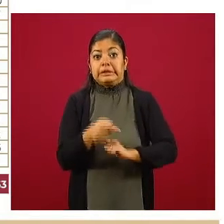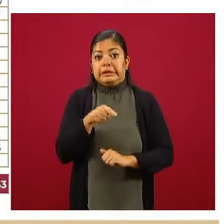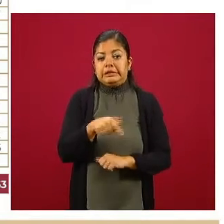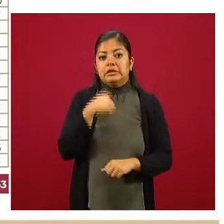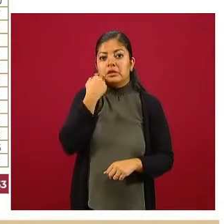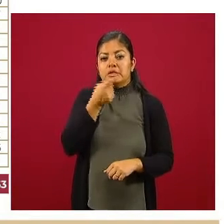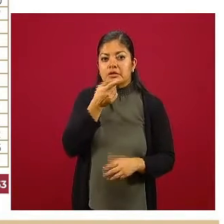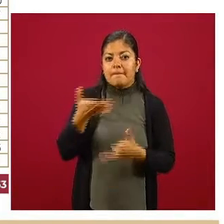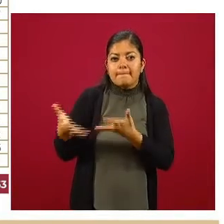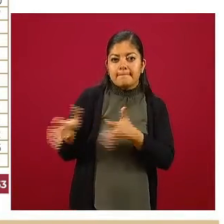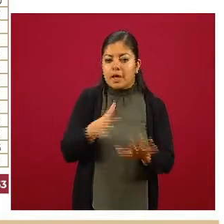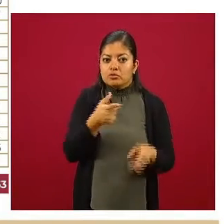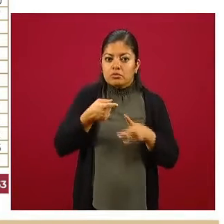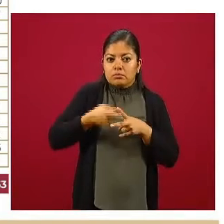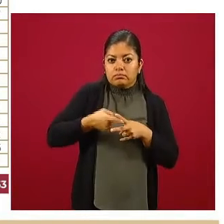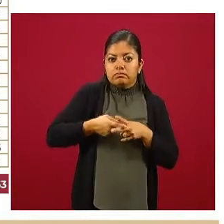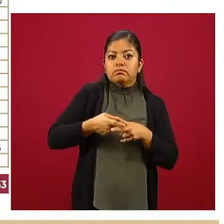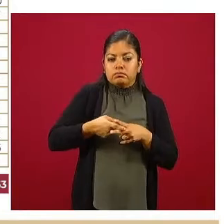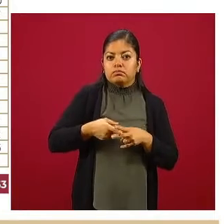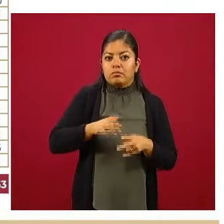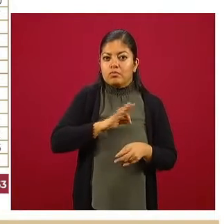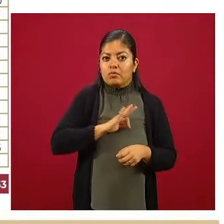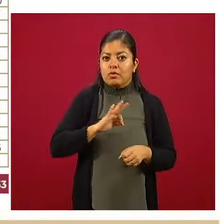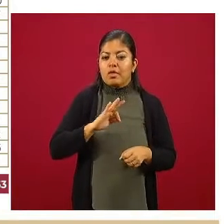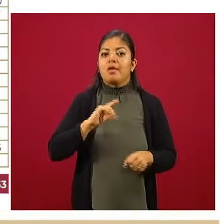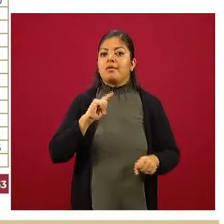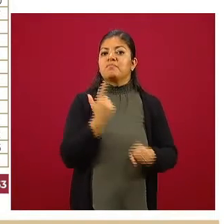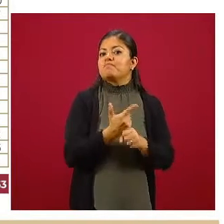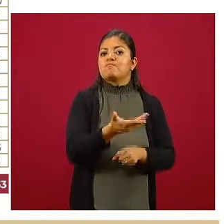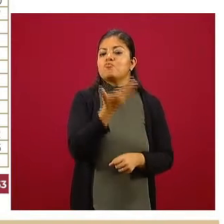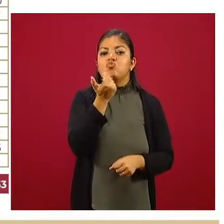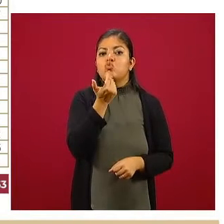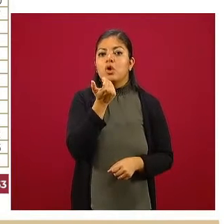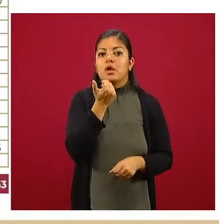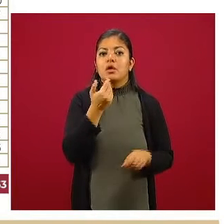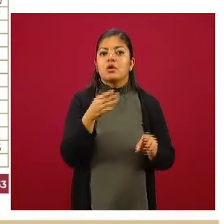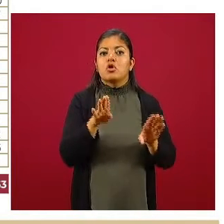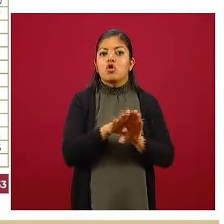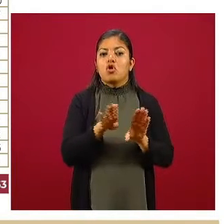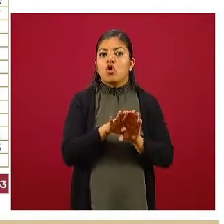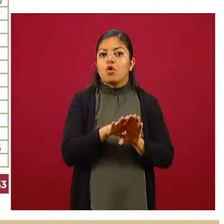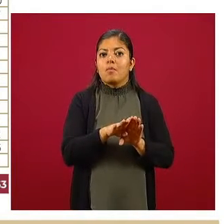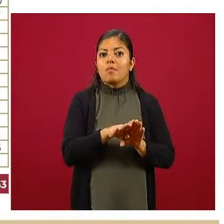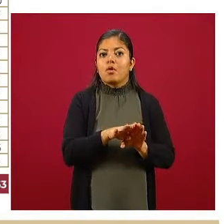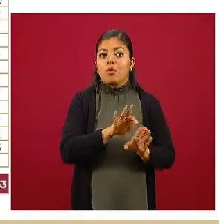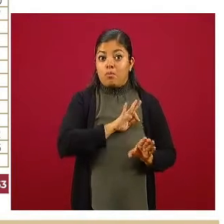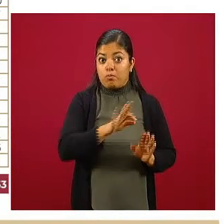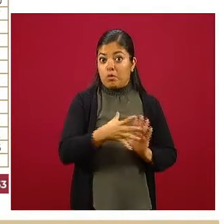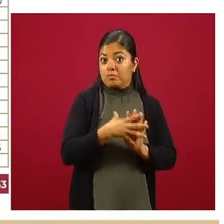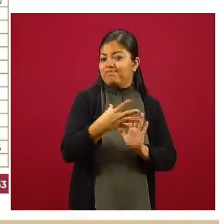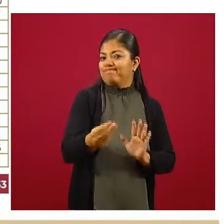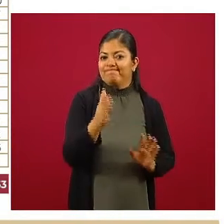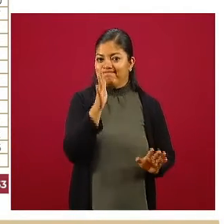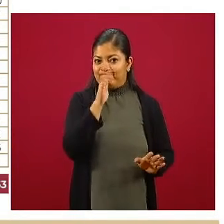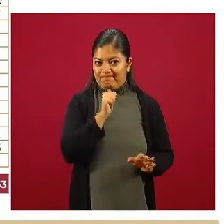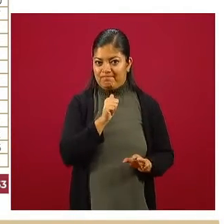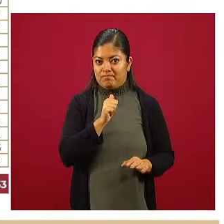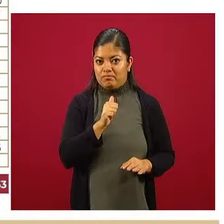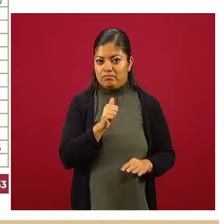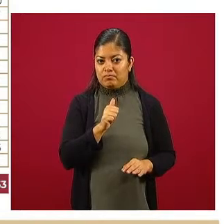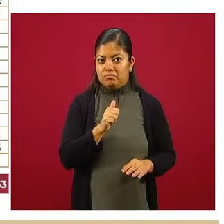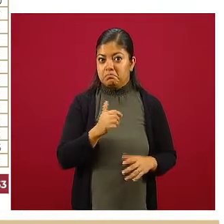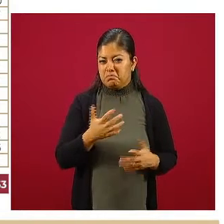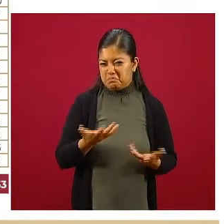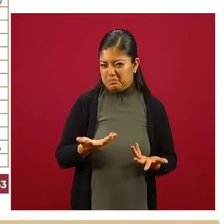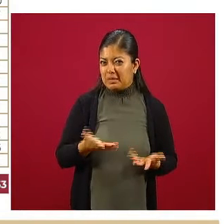permitiría que uno pudiera reconocer que no existe transmisión de la enfermedad. Es arbitrario,